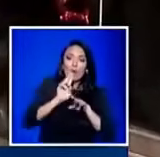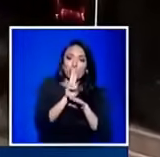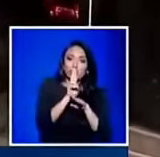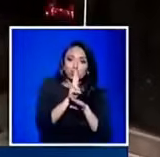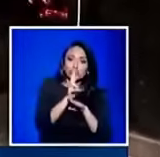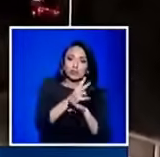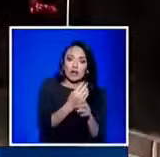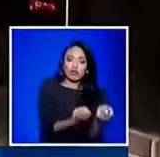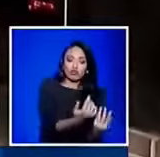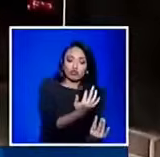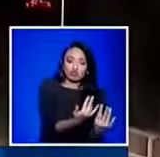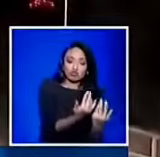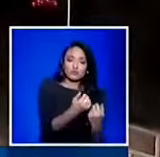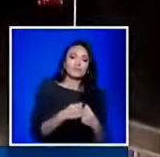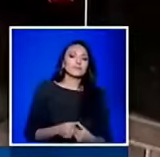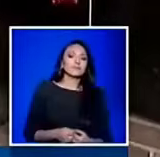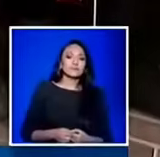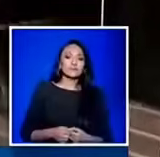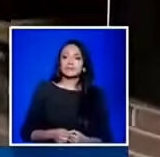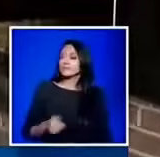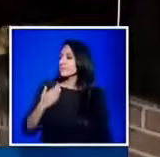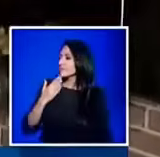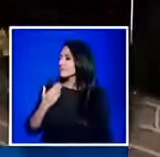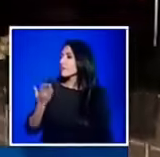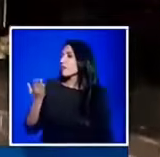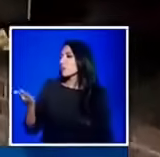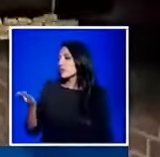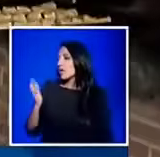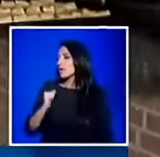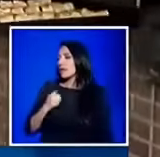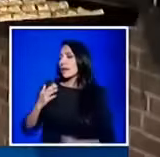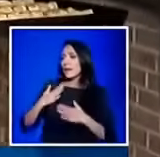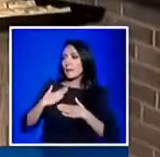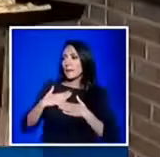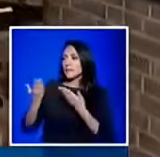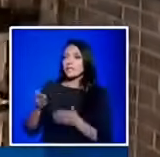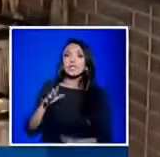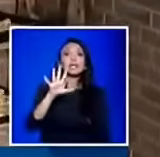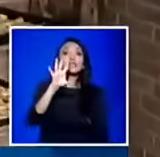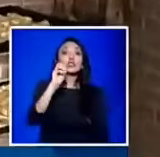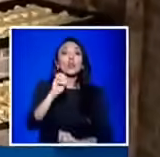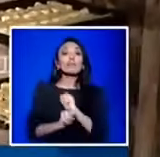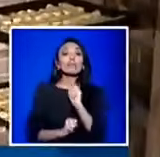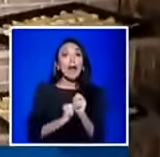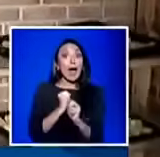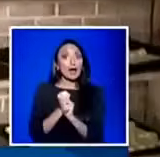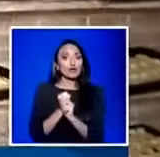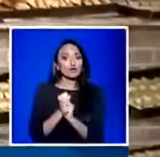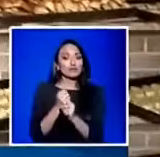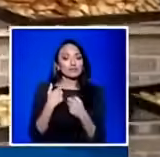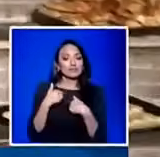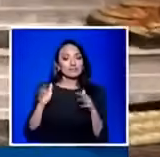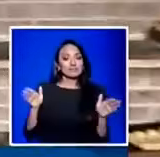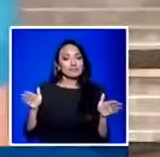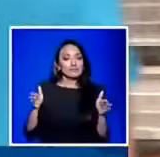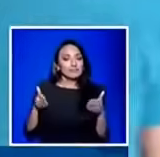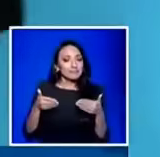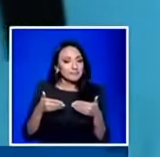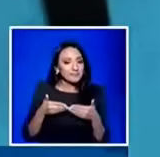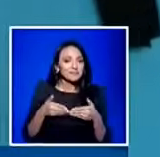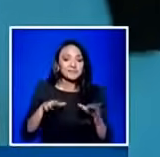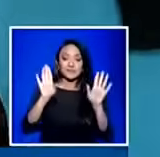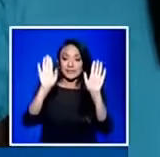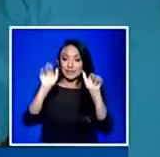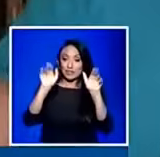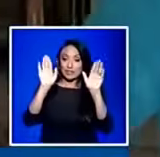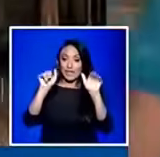Delicioso, ahí están entonces. Gracias, Padre Rafael. Felicidades, 50 años. Nosotros vamos cerrando este informe, nos